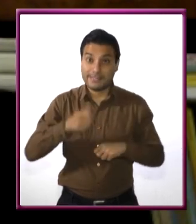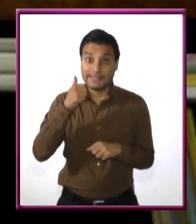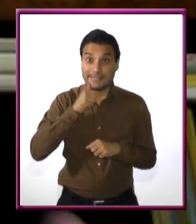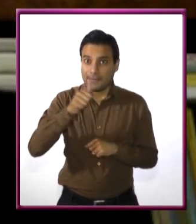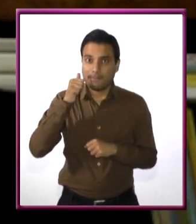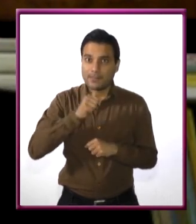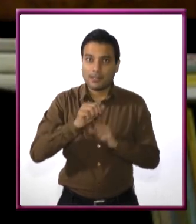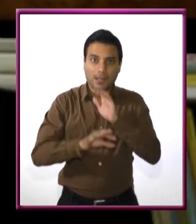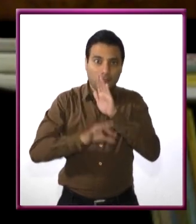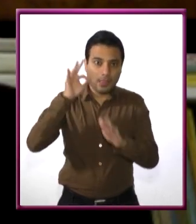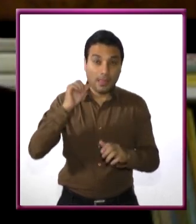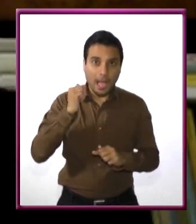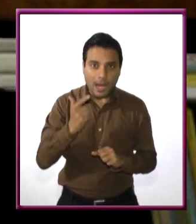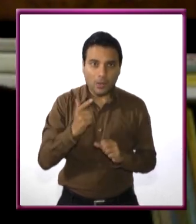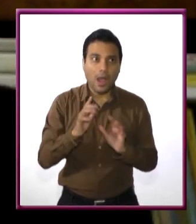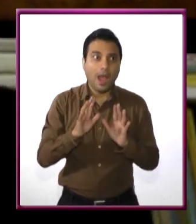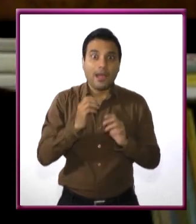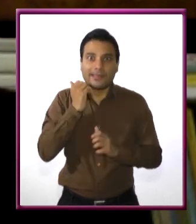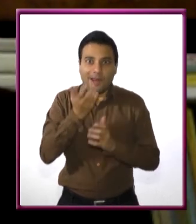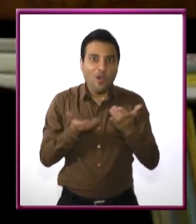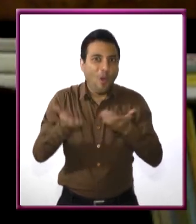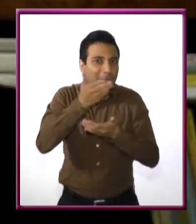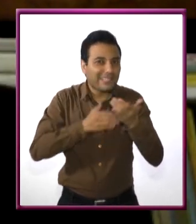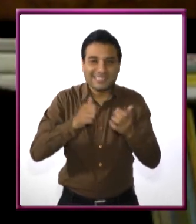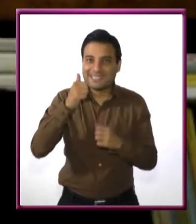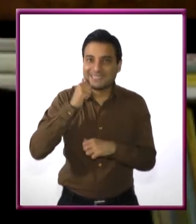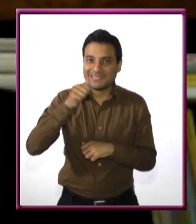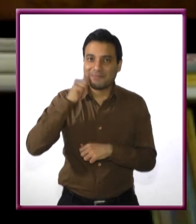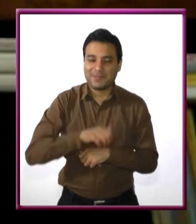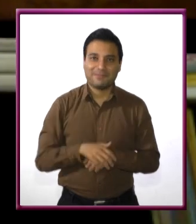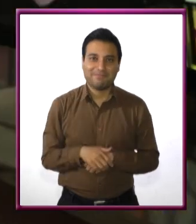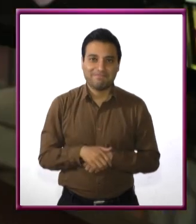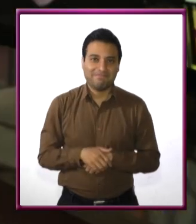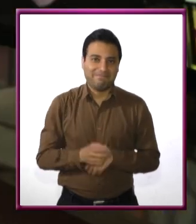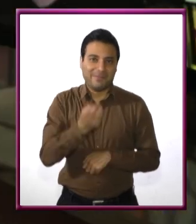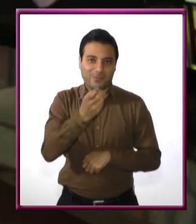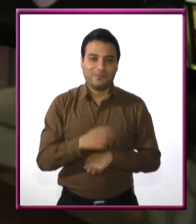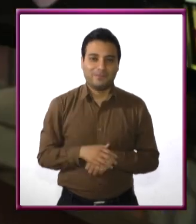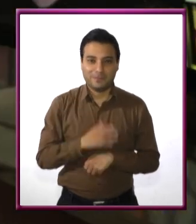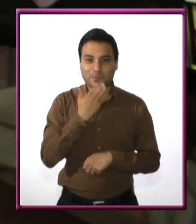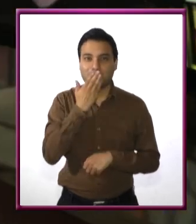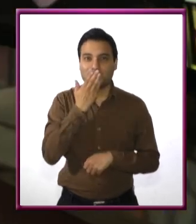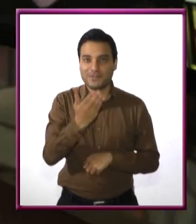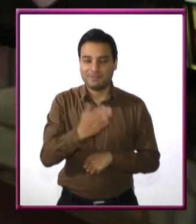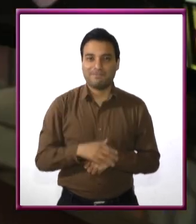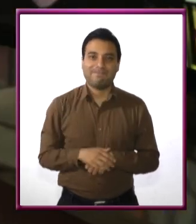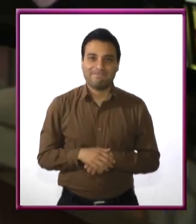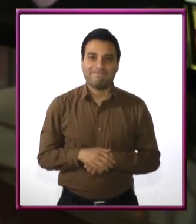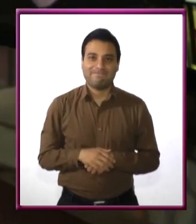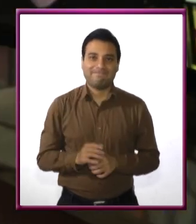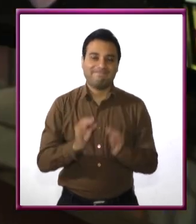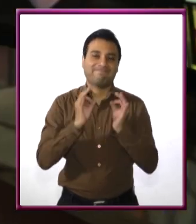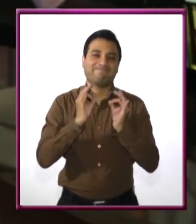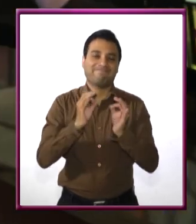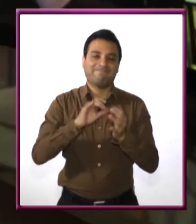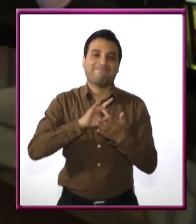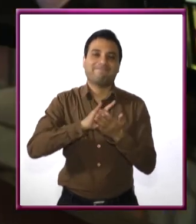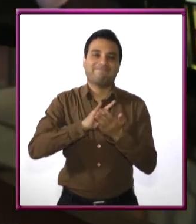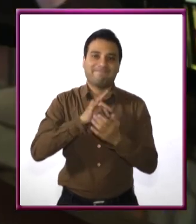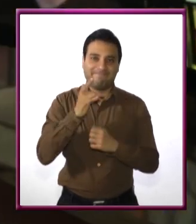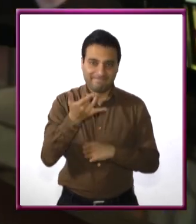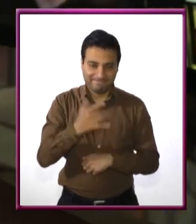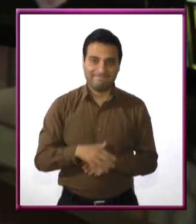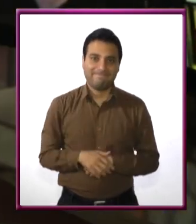impulso de compartir esa emoción de que hemos entendido algo, lo hemos encontrado. No, muy bien, muy bien. Perfecto, pues Mark,